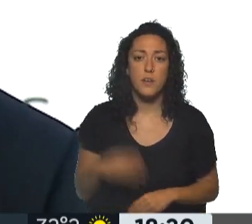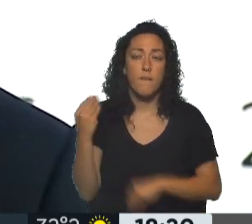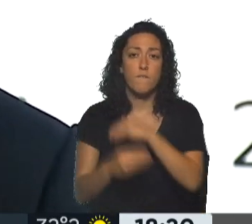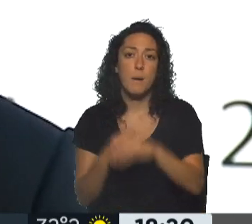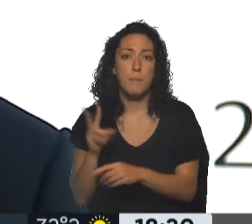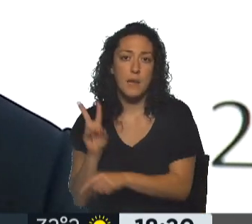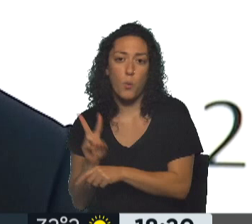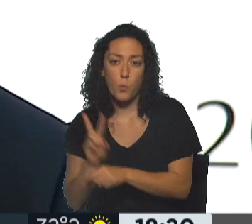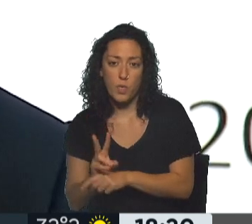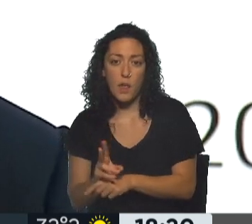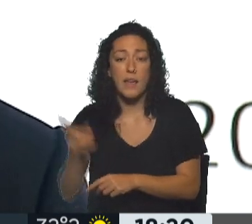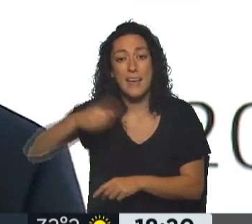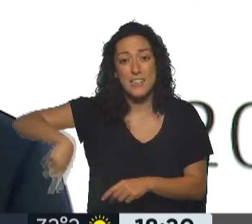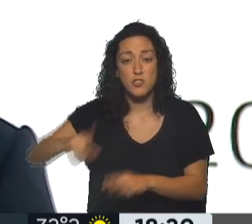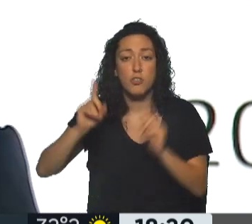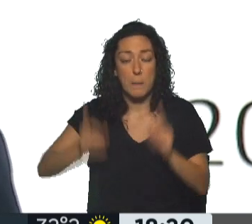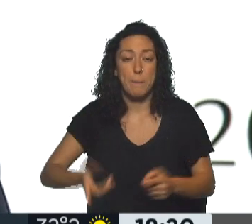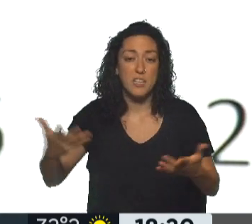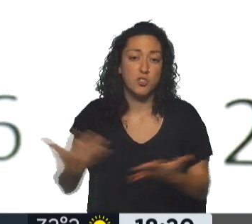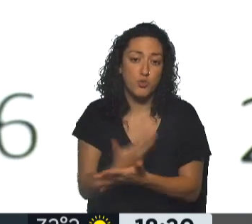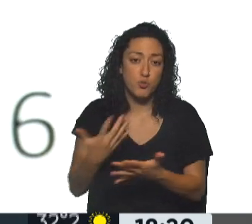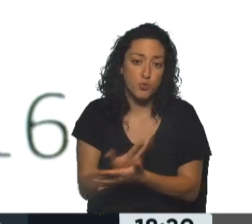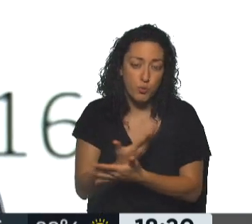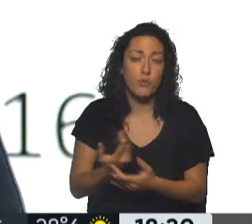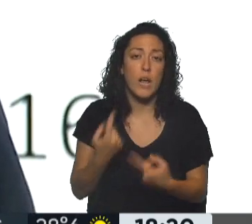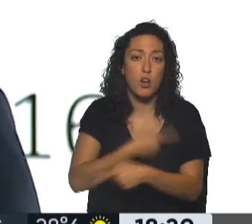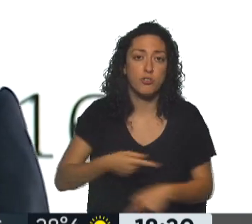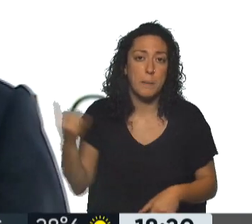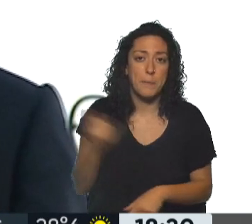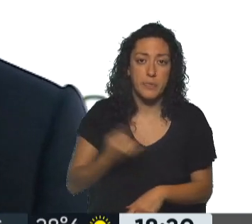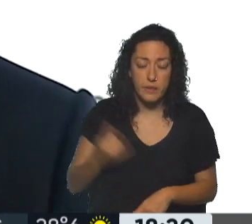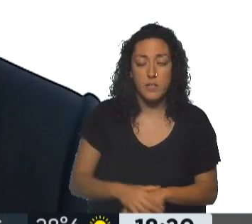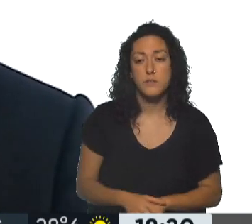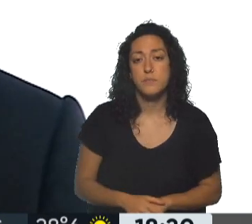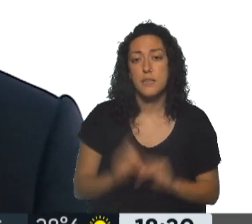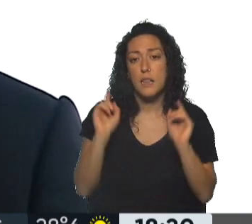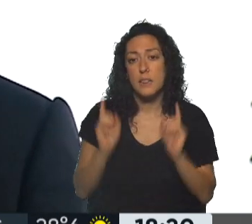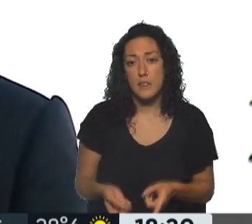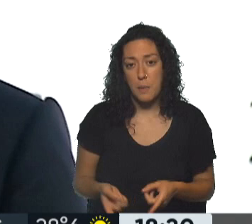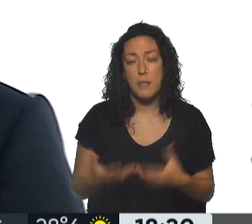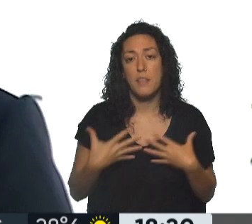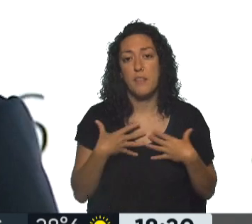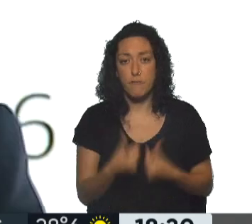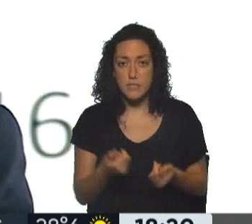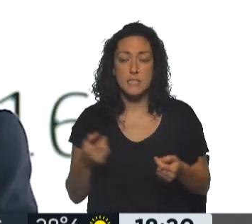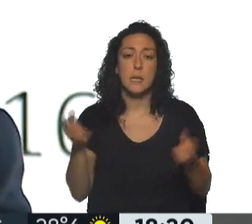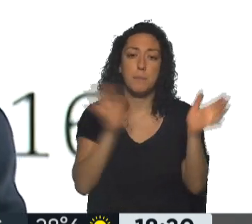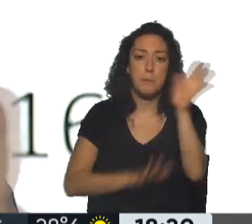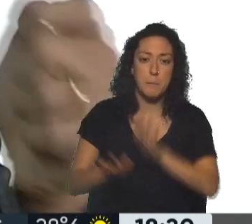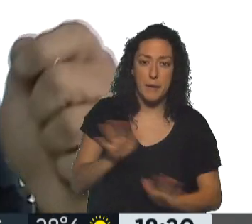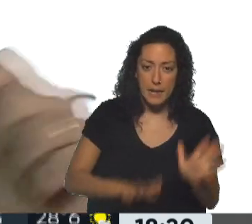familia, que fue objeto también de estas infamias, y también preparar la defensa de